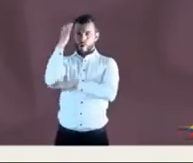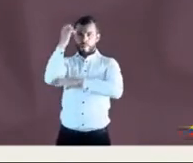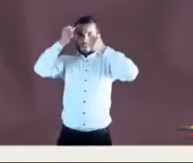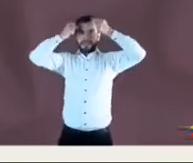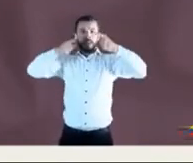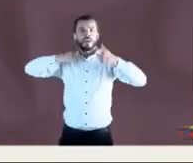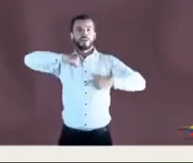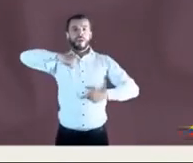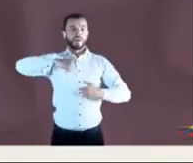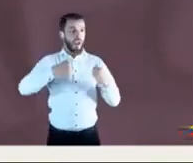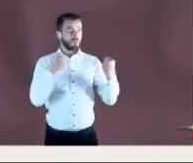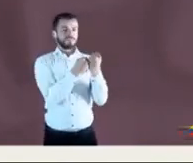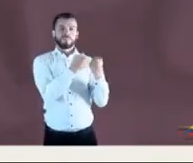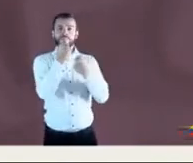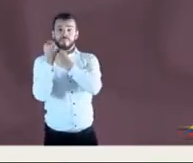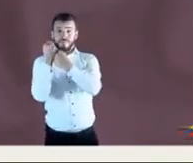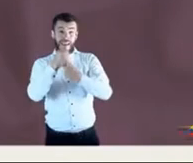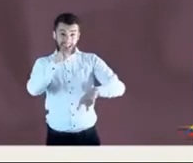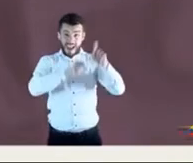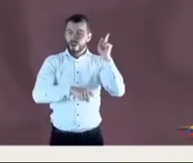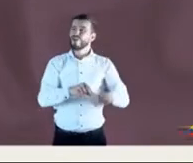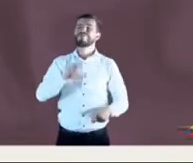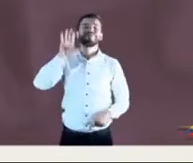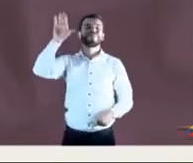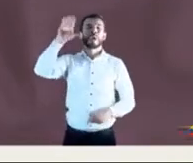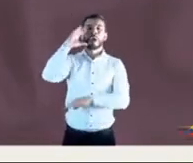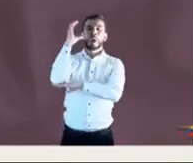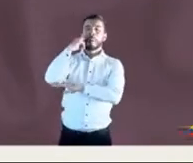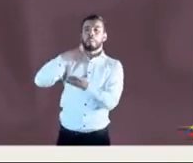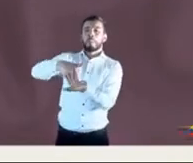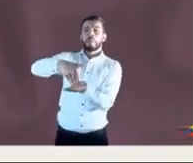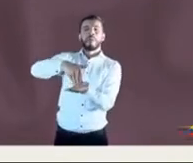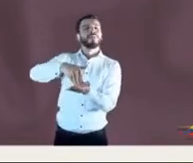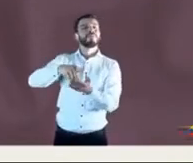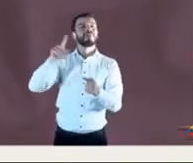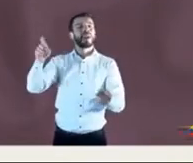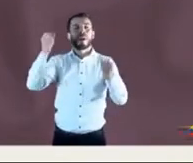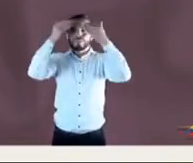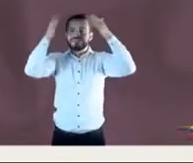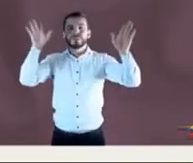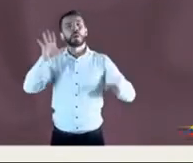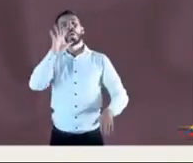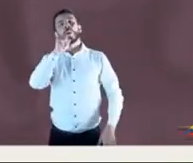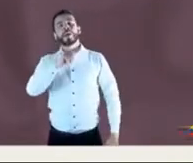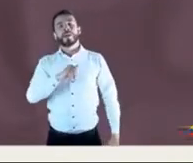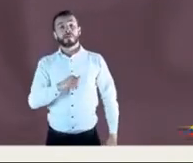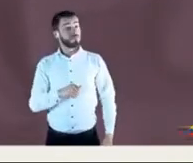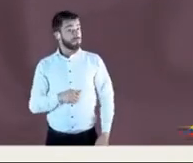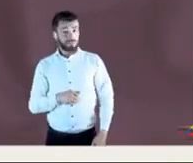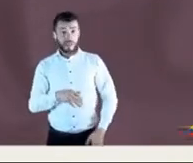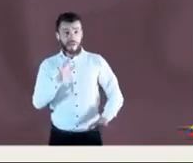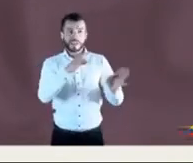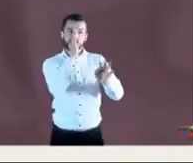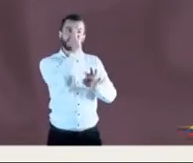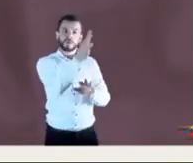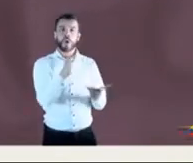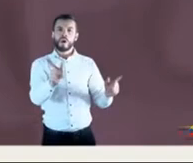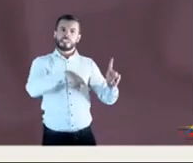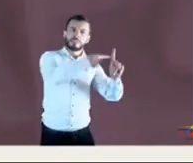lo debilita como muchos quieren hacer creer. Muchas veces ellos sufren amenazas, atentados o pierden la